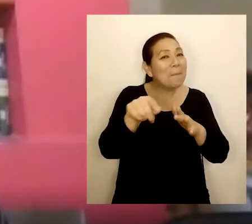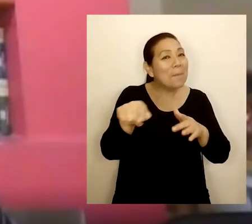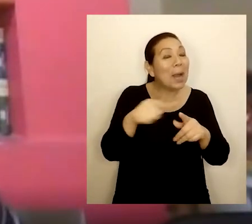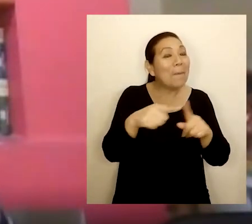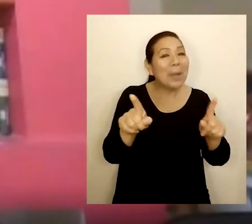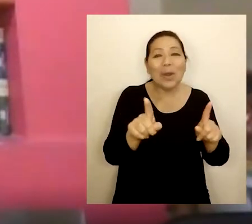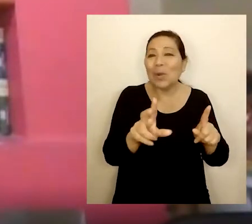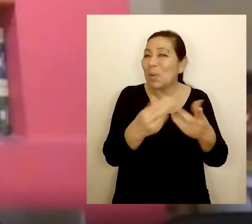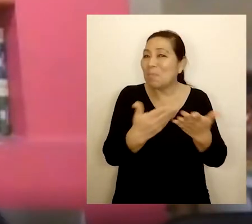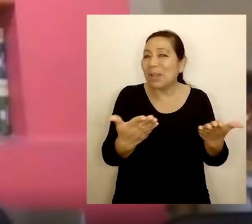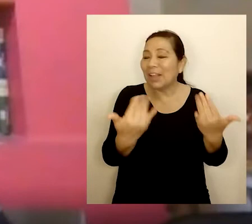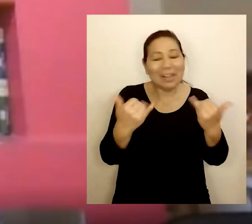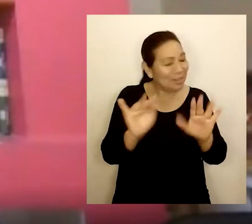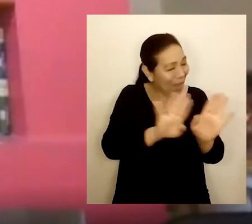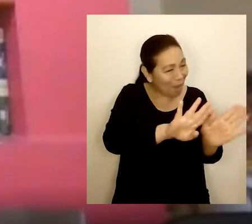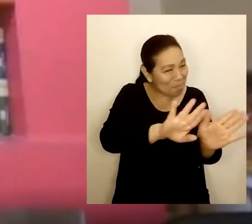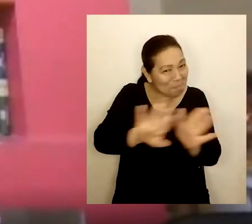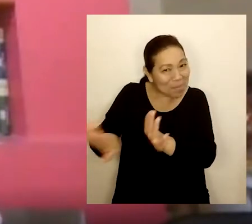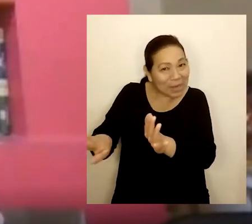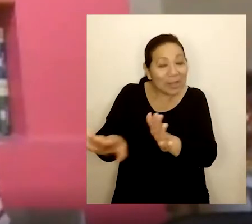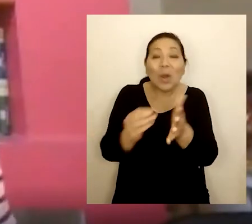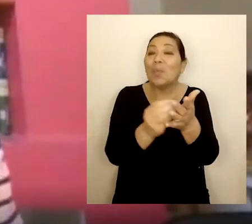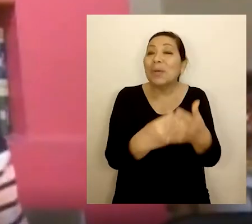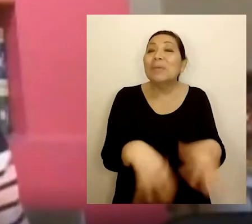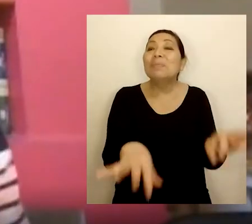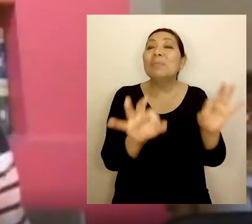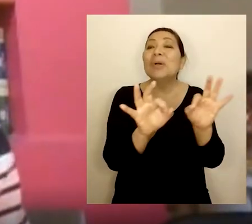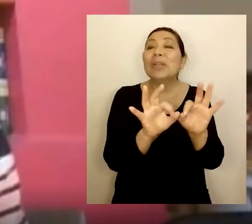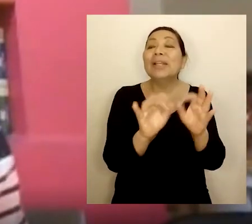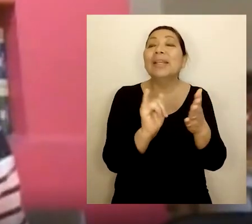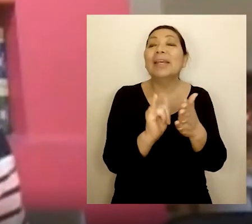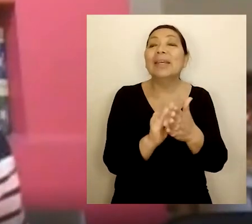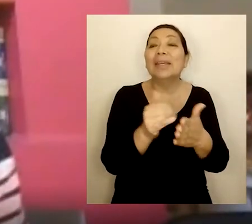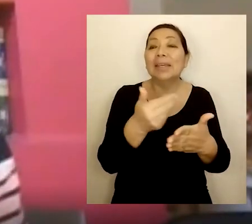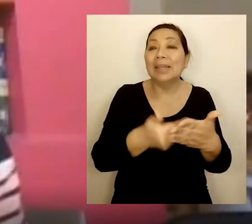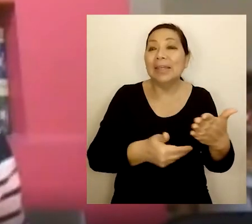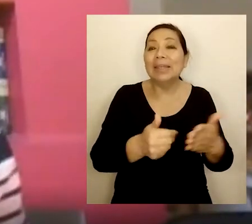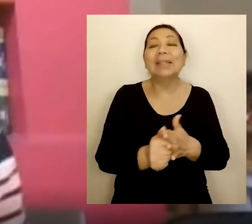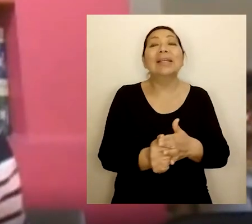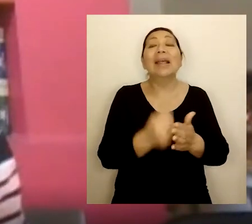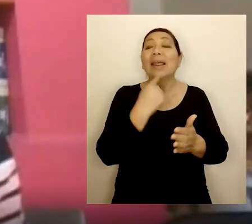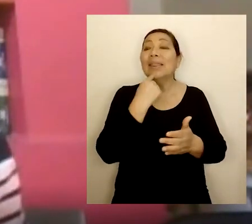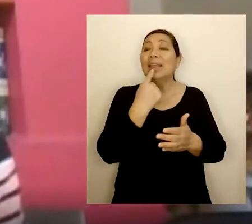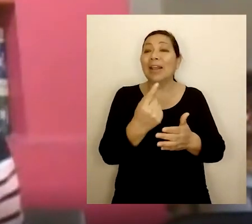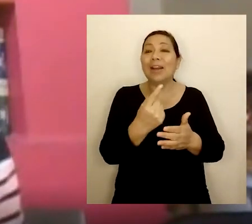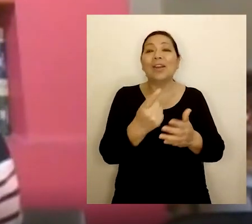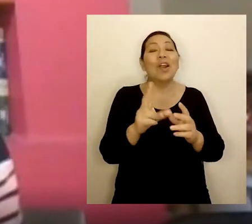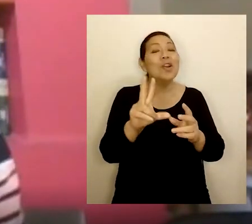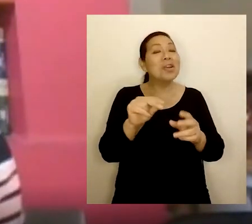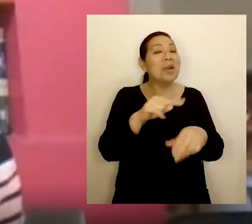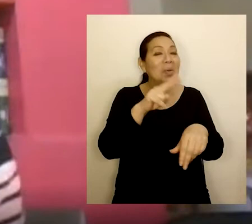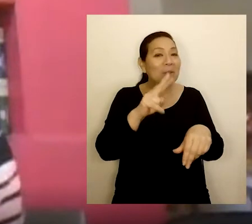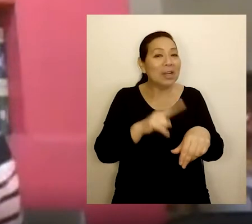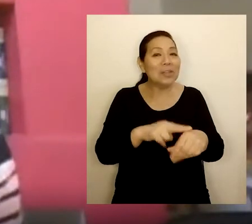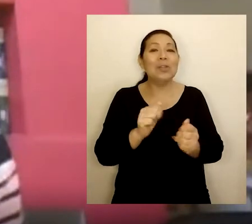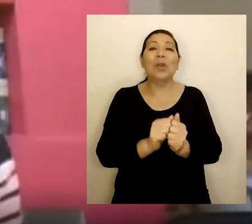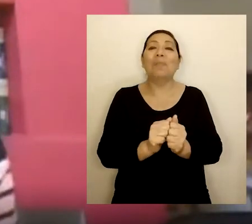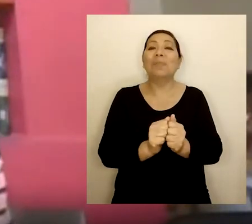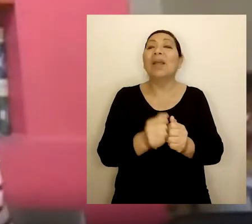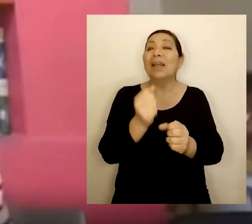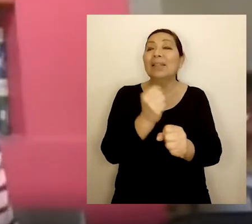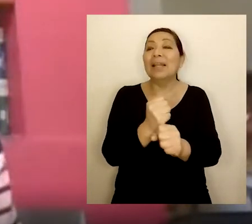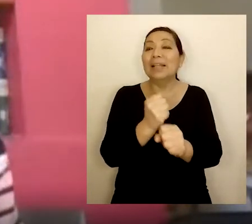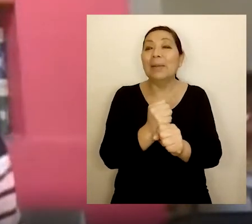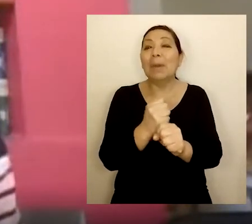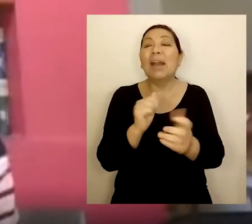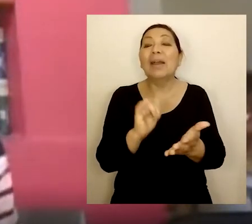Pero eso no es materia de este caso. Aquí lo importante es de que en el acta de infracción se declaró desnaturalizada la intermediación